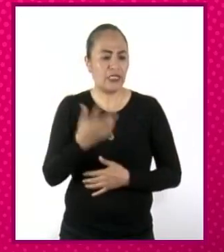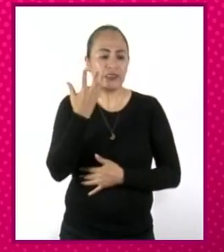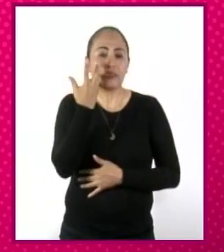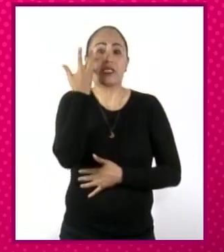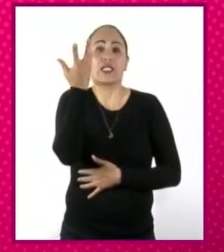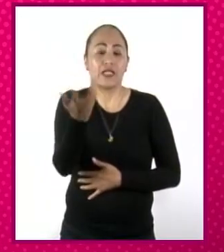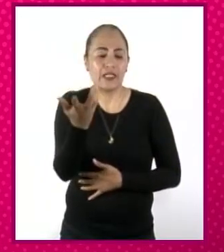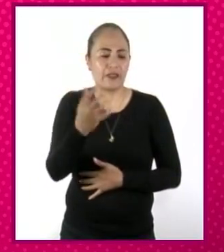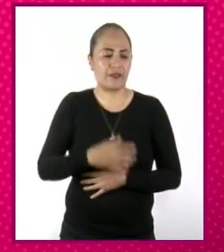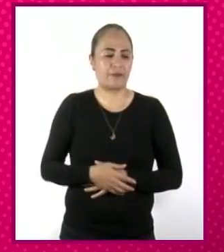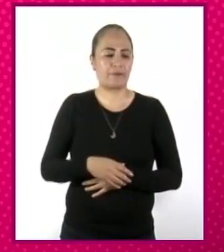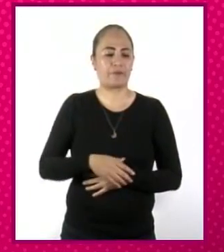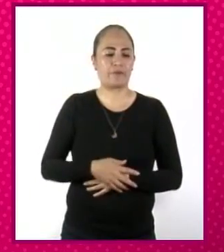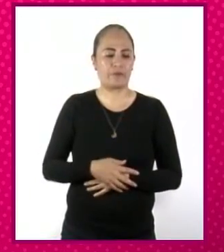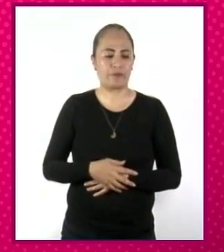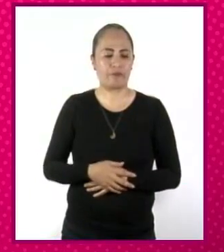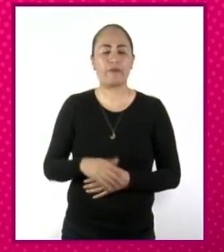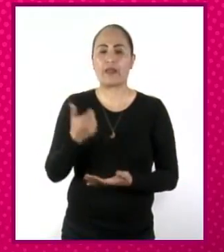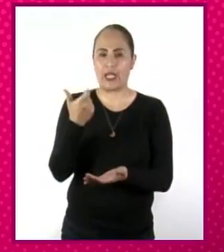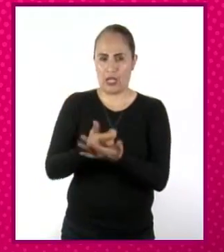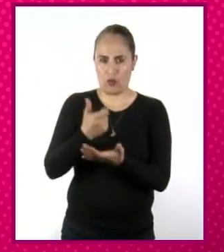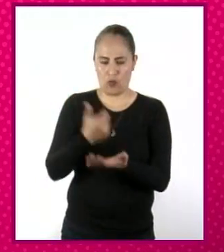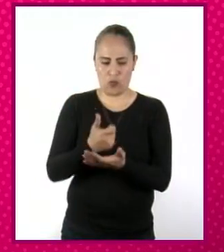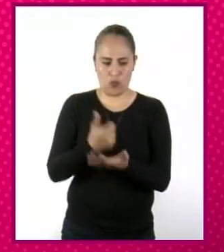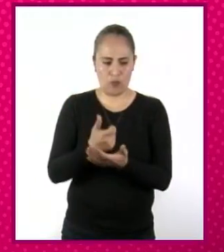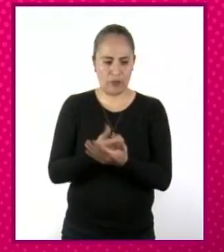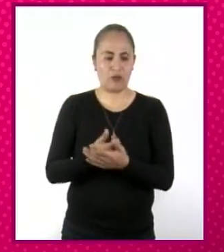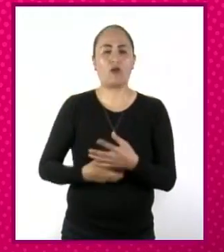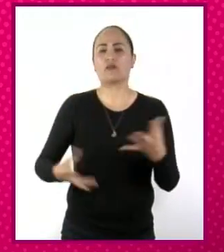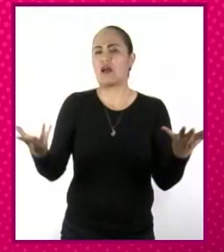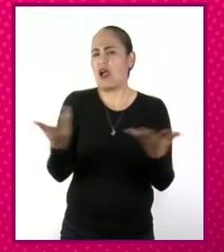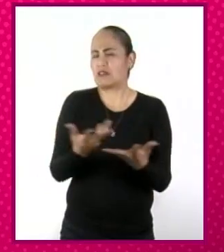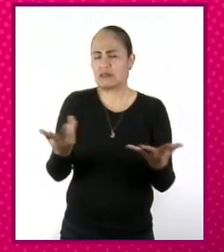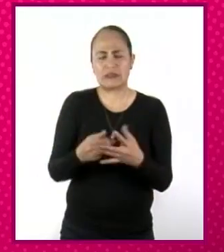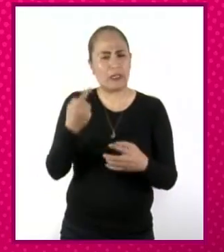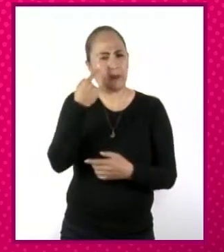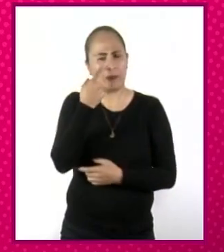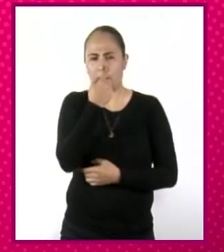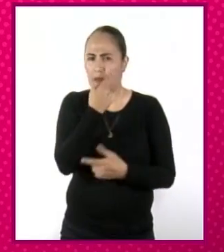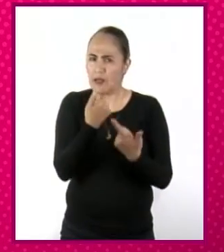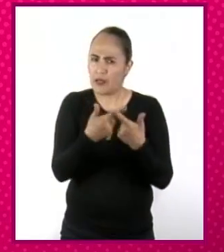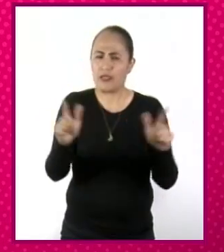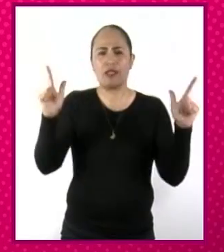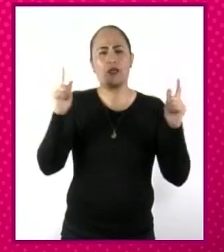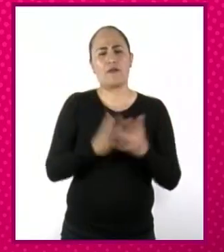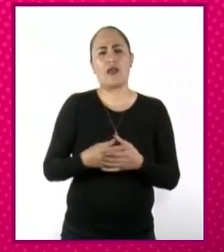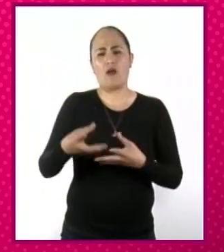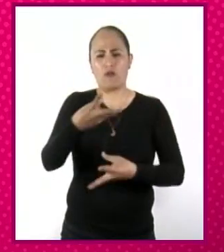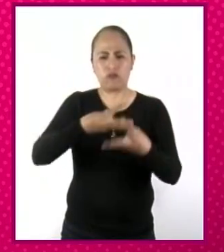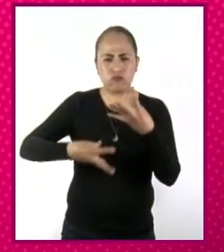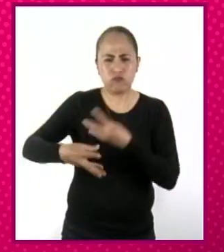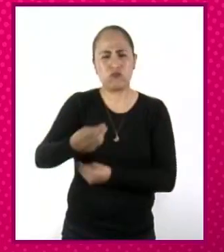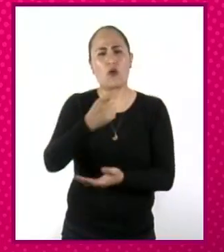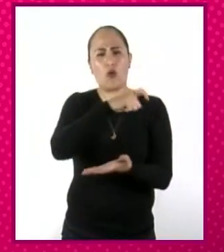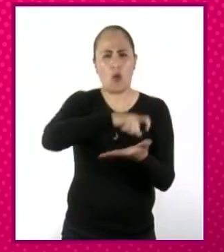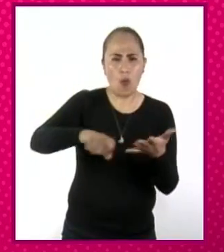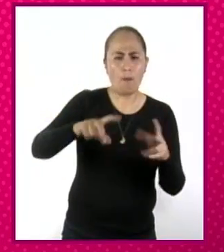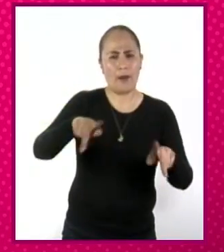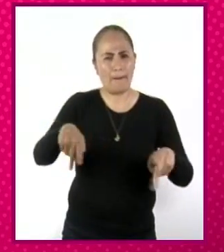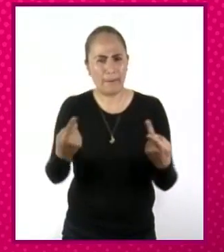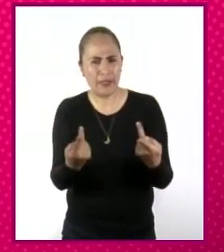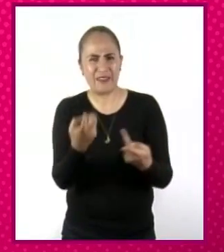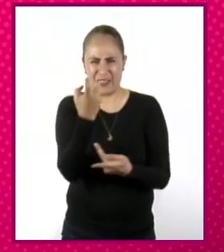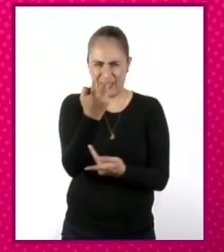Uno, económico, la de dejar pasar, dejar hacer, el precio se fija por la oferta y la demanda, y además se